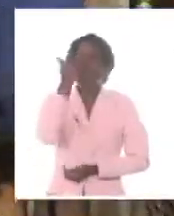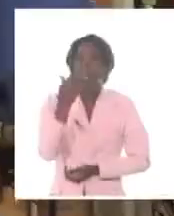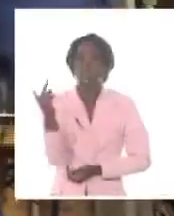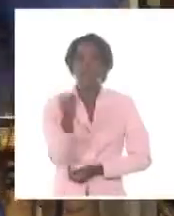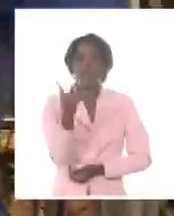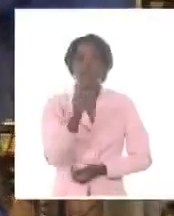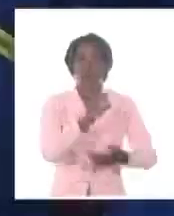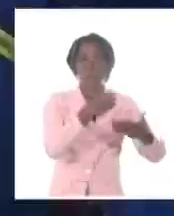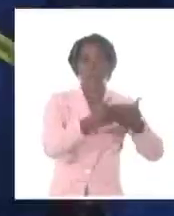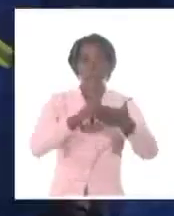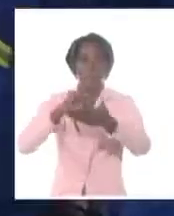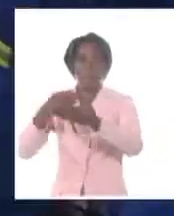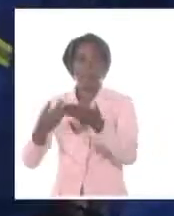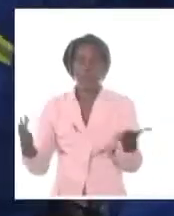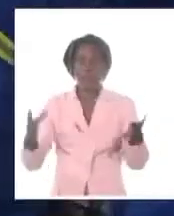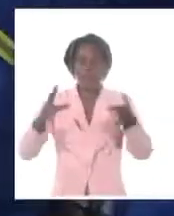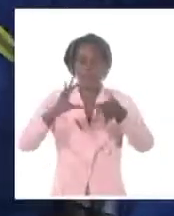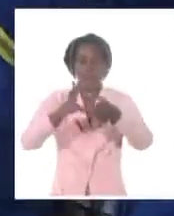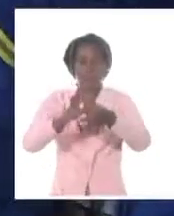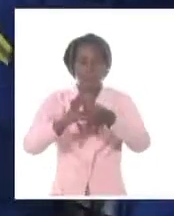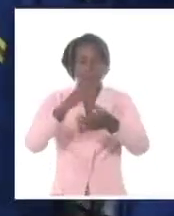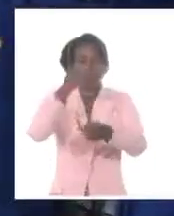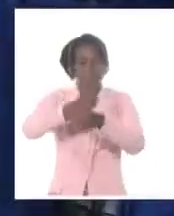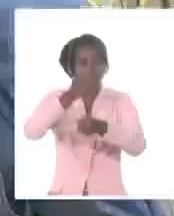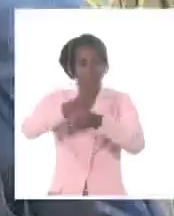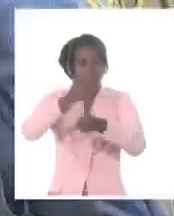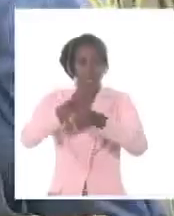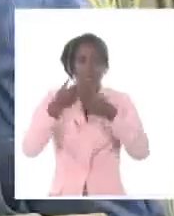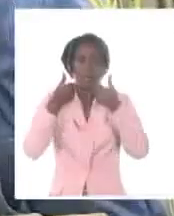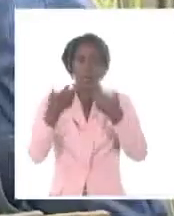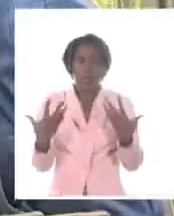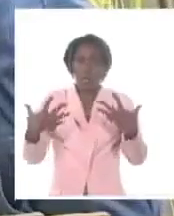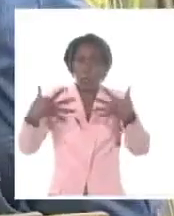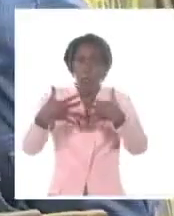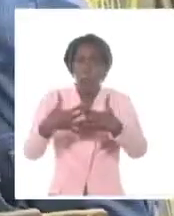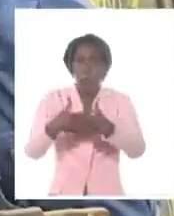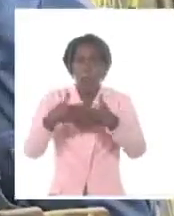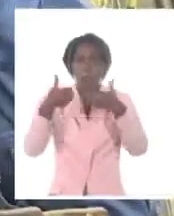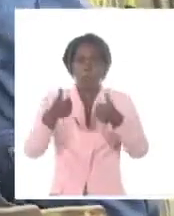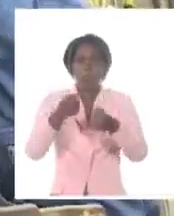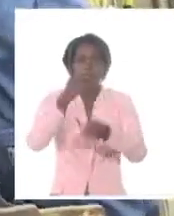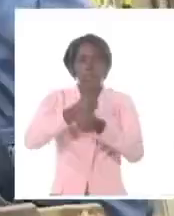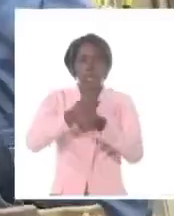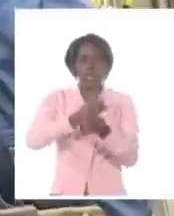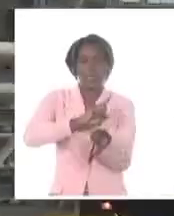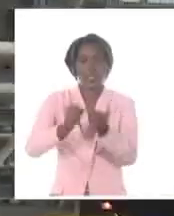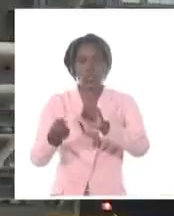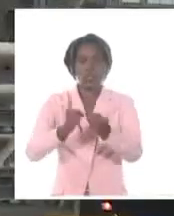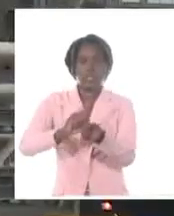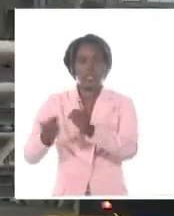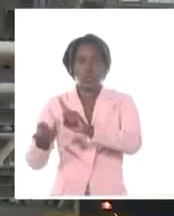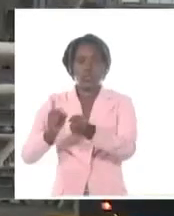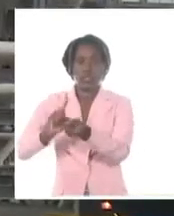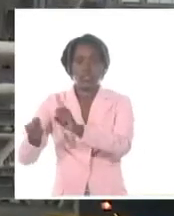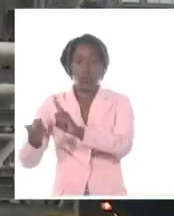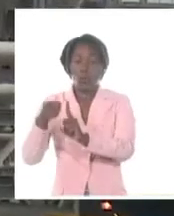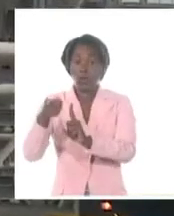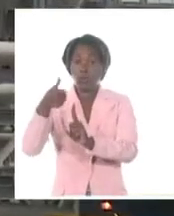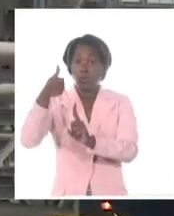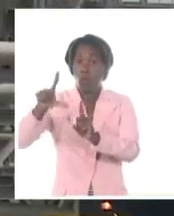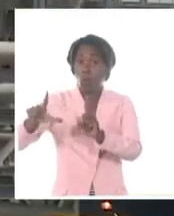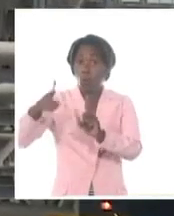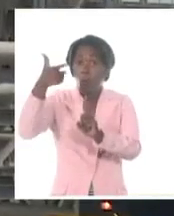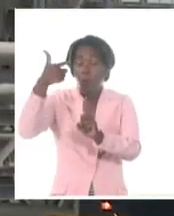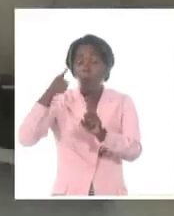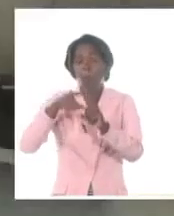de especialistas en un espacio tan reducido, en turnos continuos de 12 horas, permiten